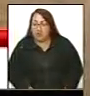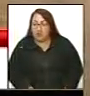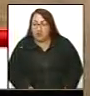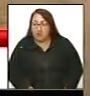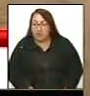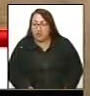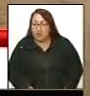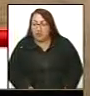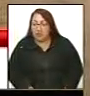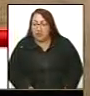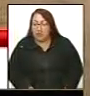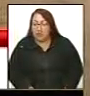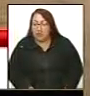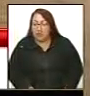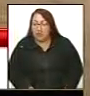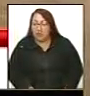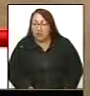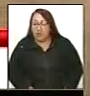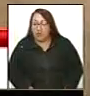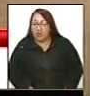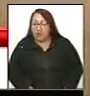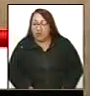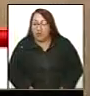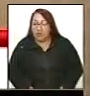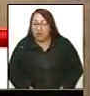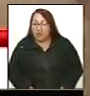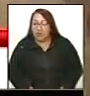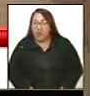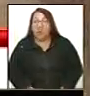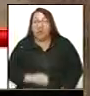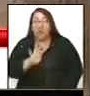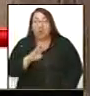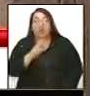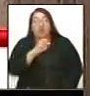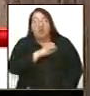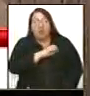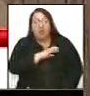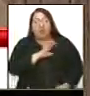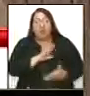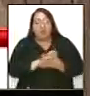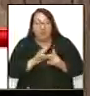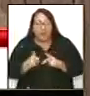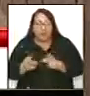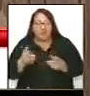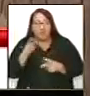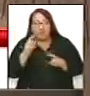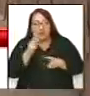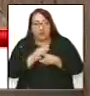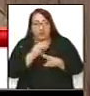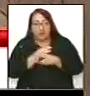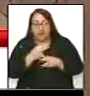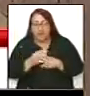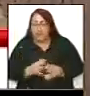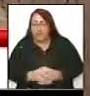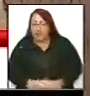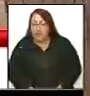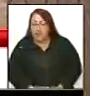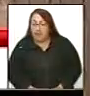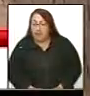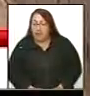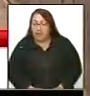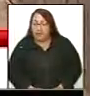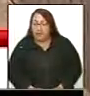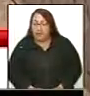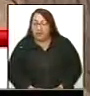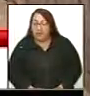historia, geografía y economía, y para cuarto grado de primaria en comunicación y matemática respectivamente. Informar sobre